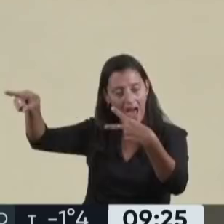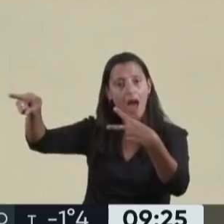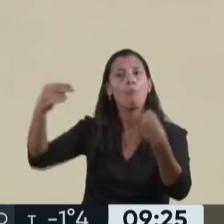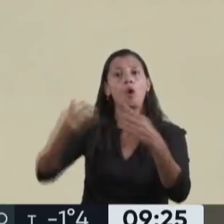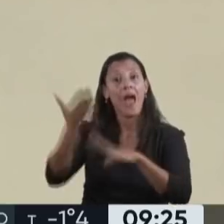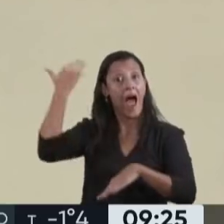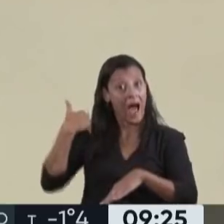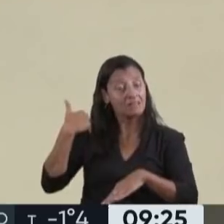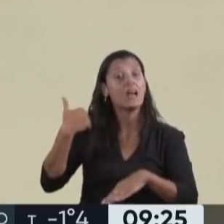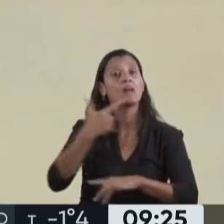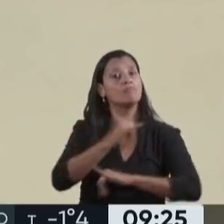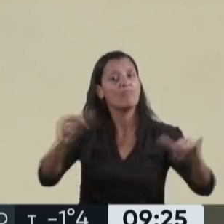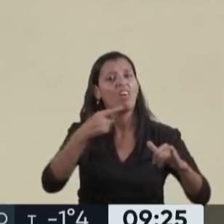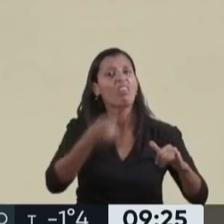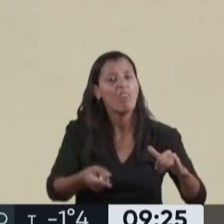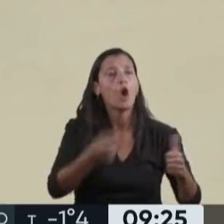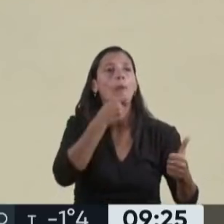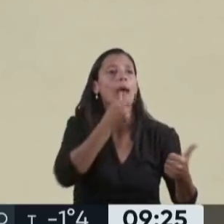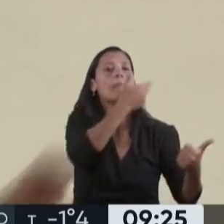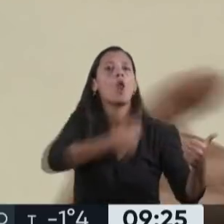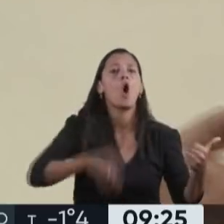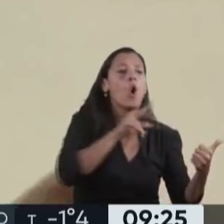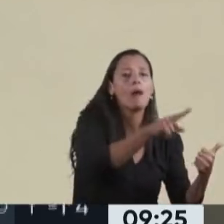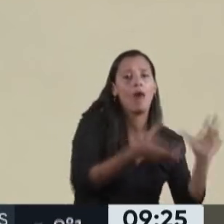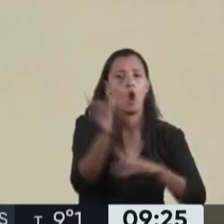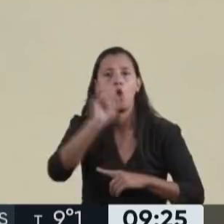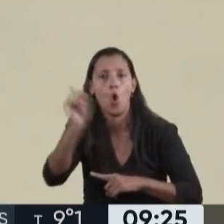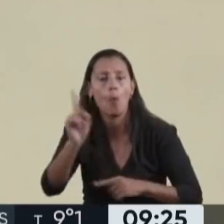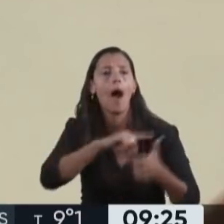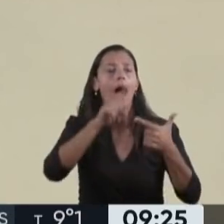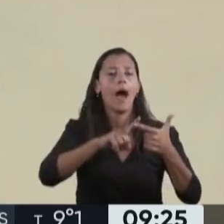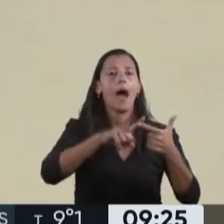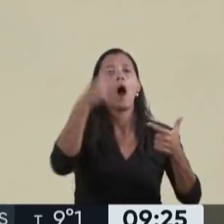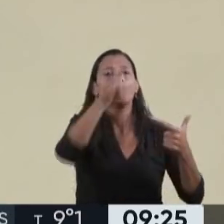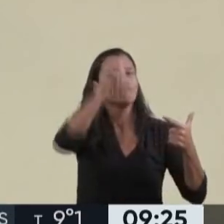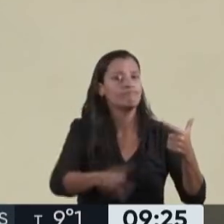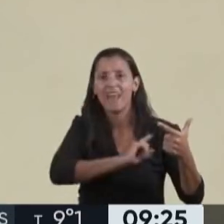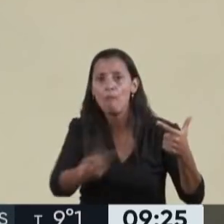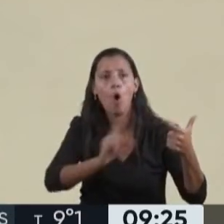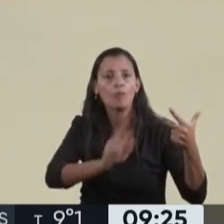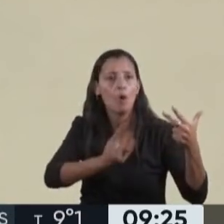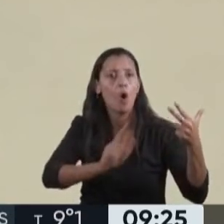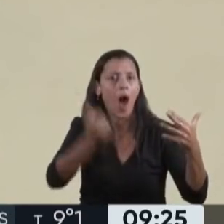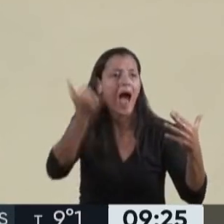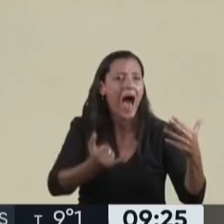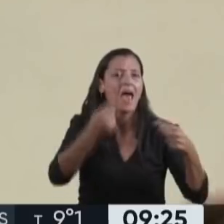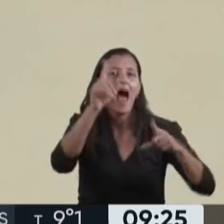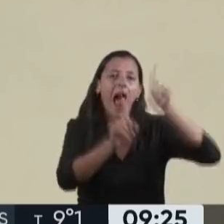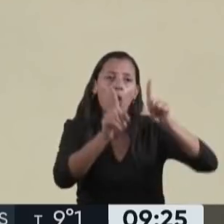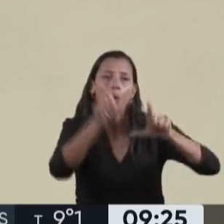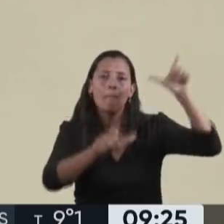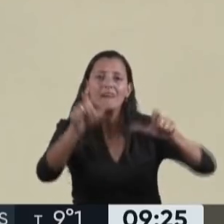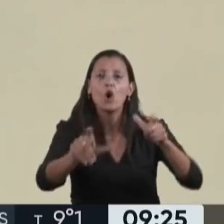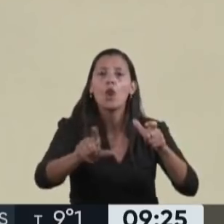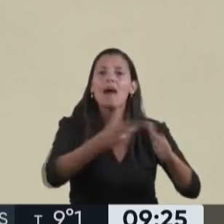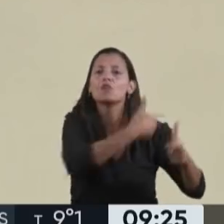Negro sostuvo que la gobernadora no viajaría, hoy un matutino de Buenos Aires, ámbito financiero, dijo que tampoco viajarían el resto de los gobernadores. Y por otro